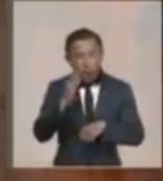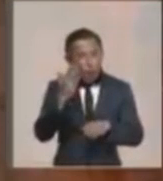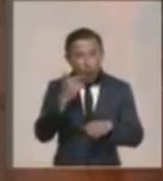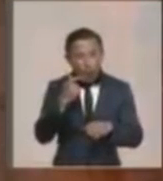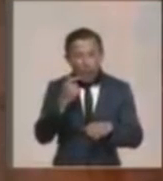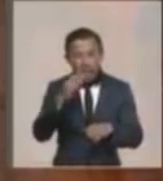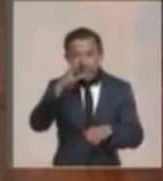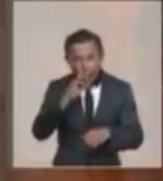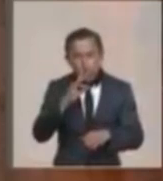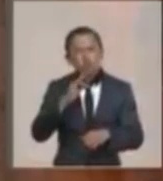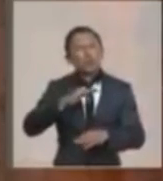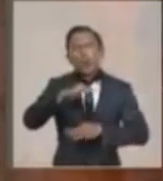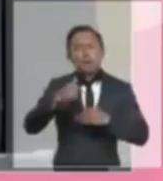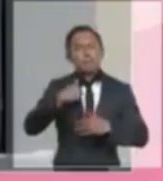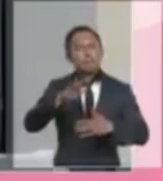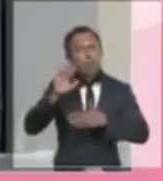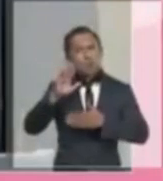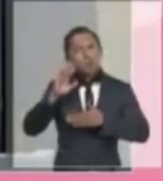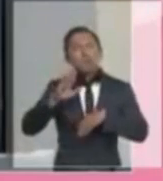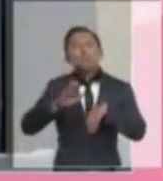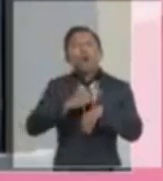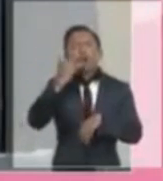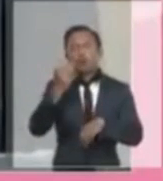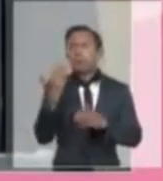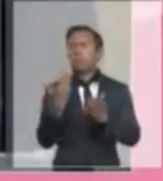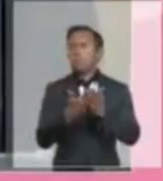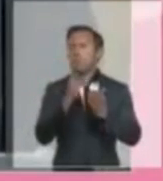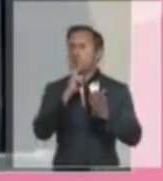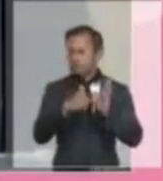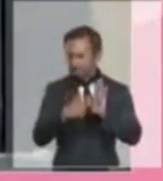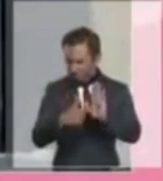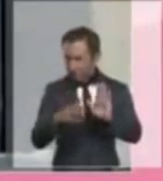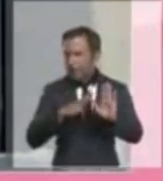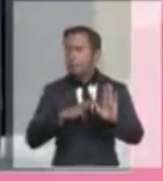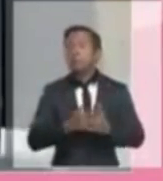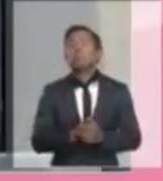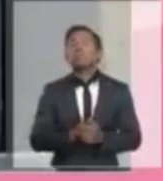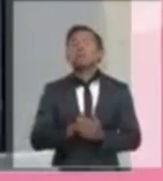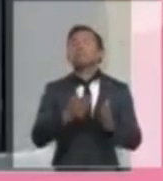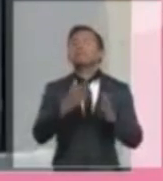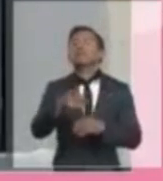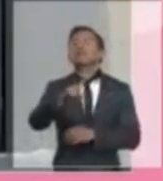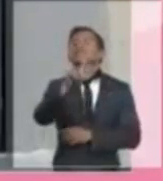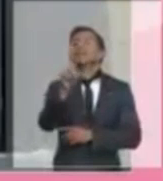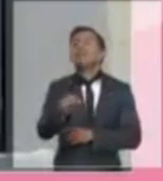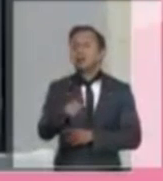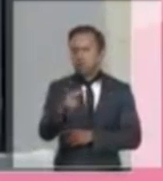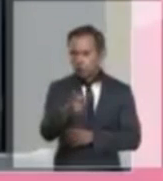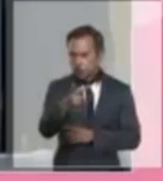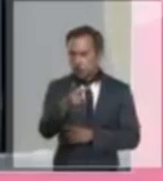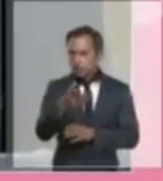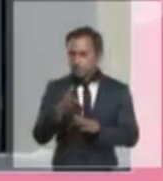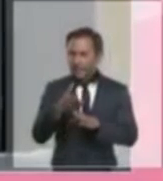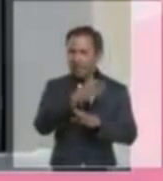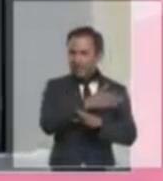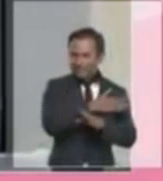todas tienen sustento. Déjeme preguntarle, Margarita Zavala, para que no se interprete su elección como una reelección de Felipe Calderón,